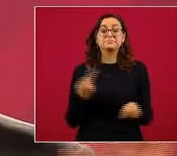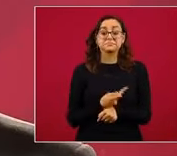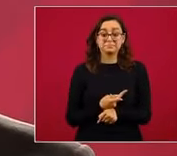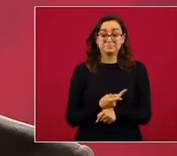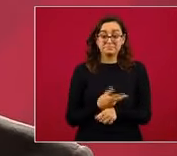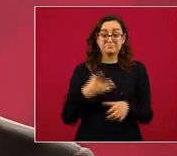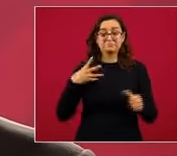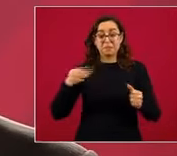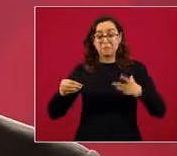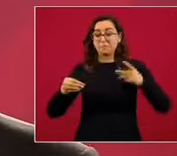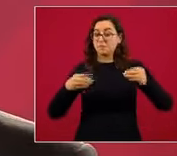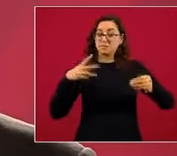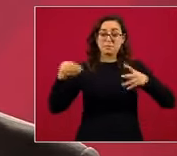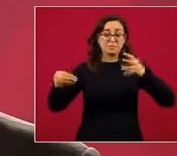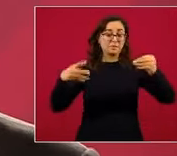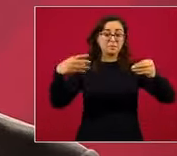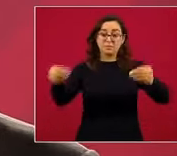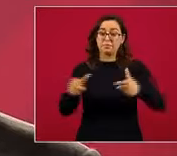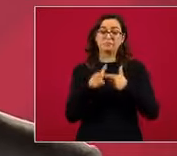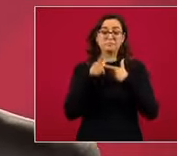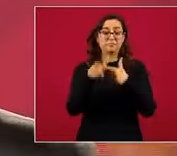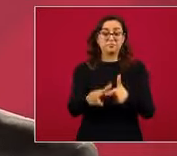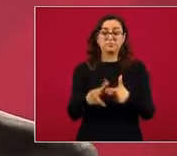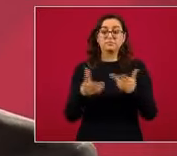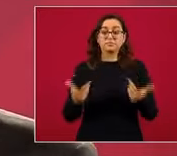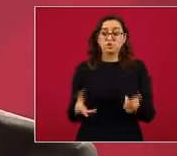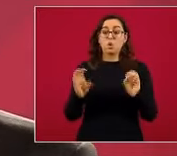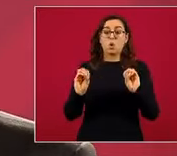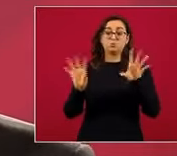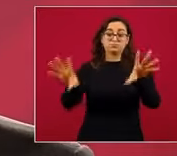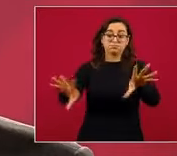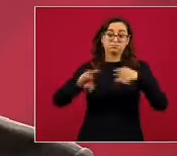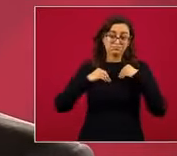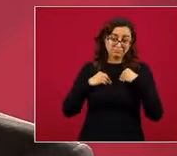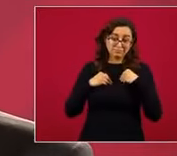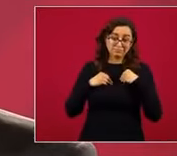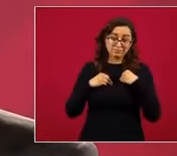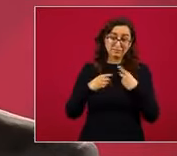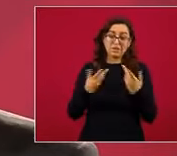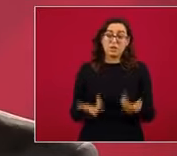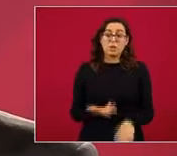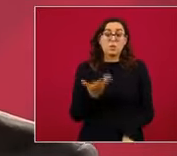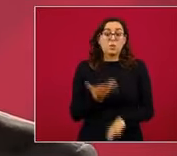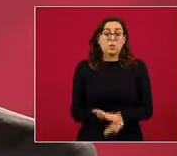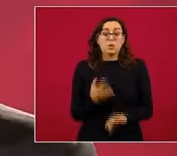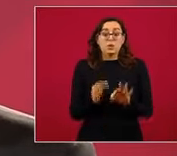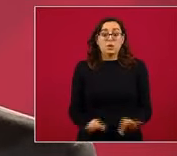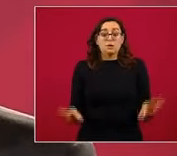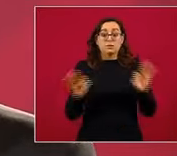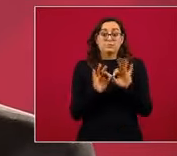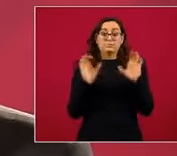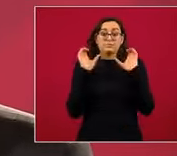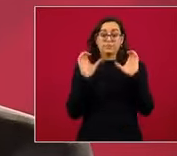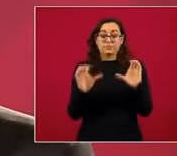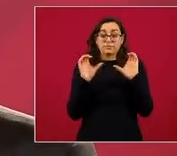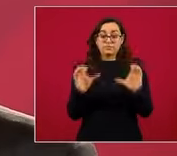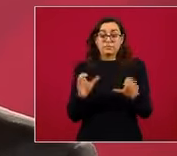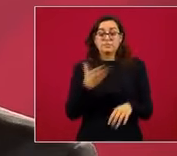de contagiar, o si no tenemos síntomas, de ser contagiados. Es muy importante tomar conciencia de eso. El